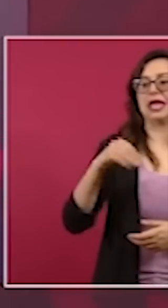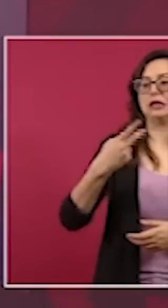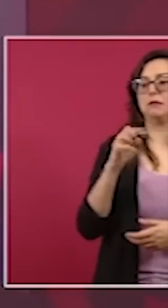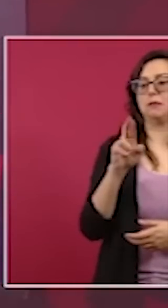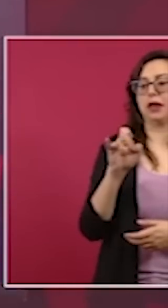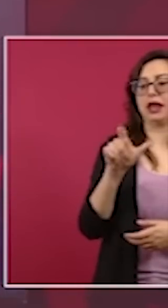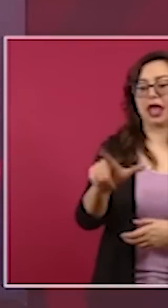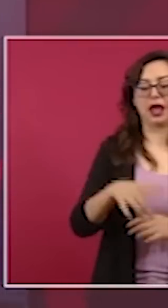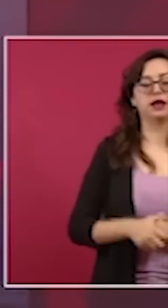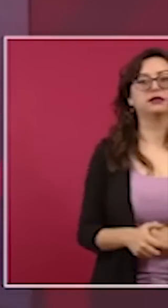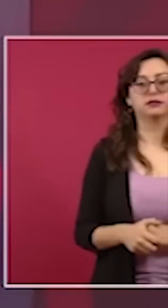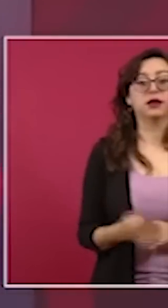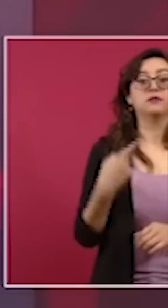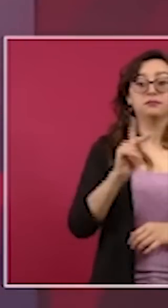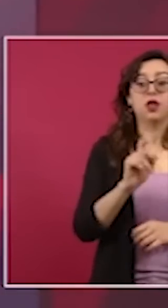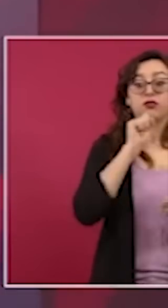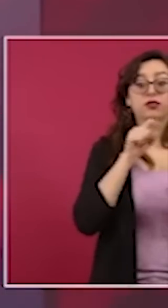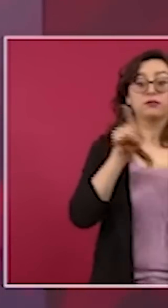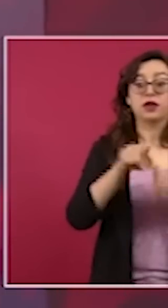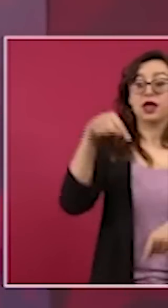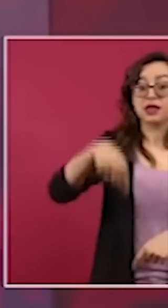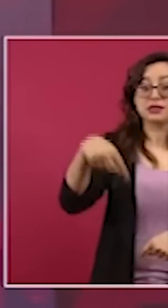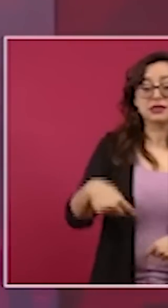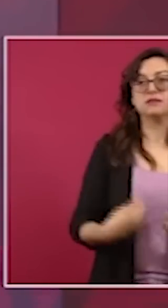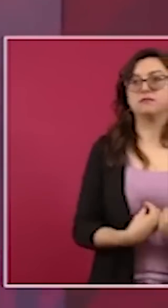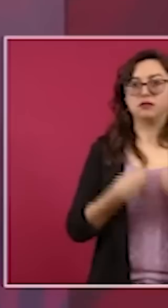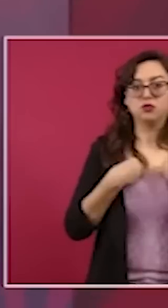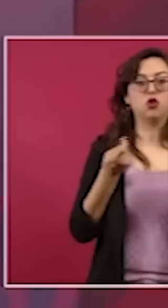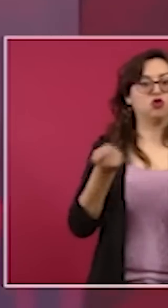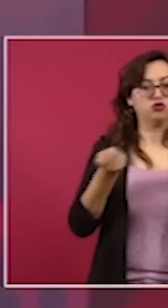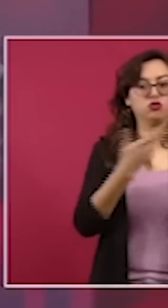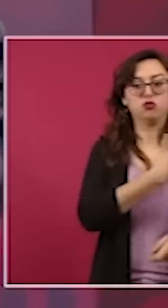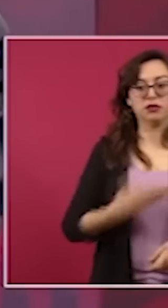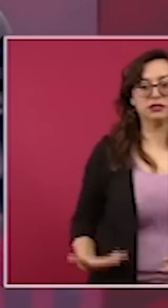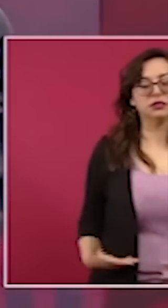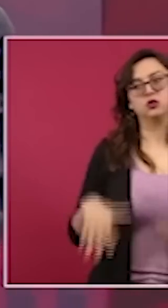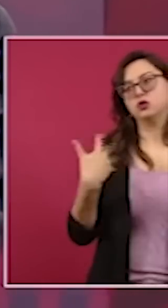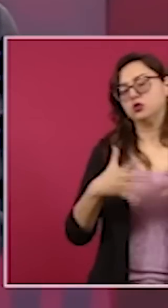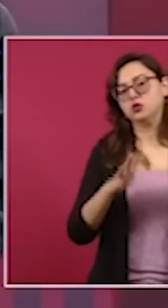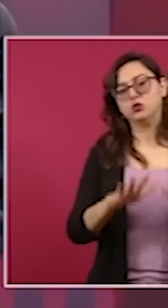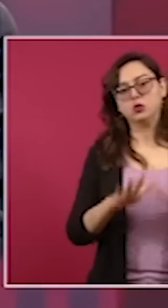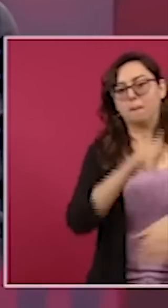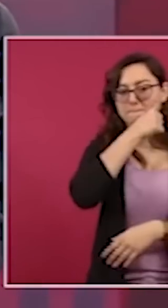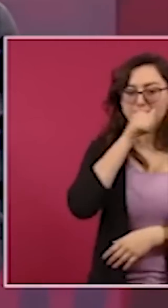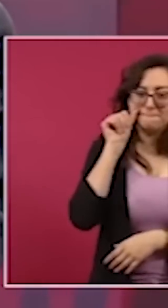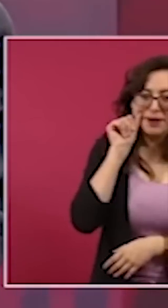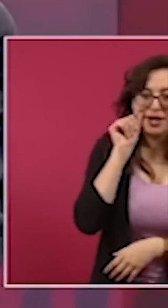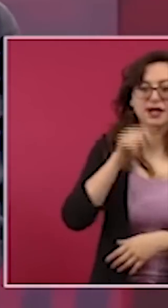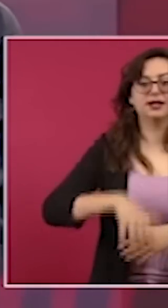aquí despachó, vivió, murió el más grande de los presidentes de México, Benito